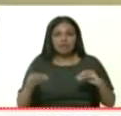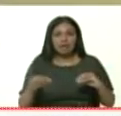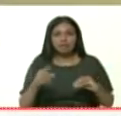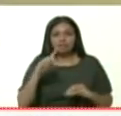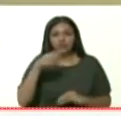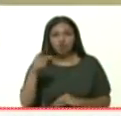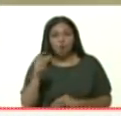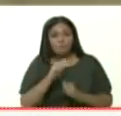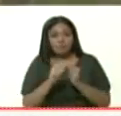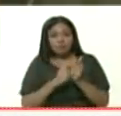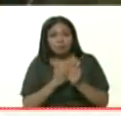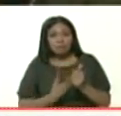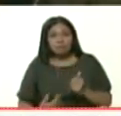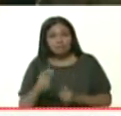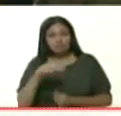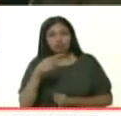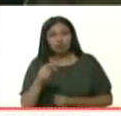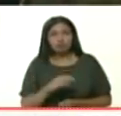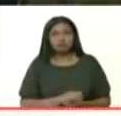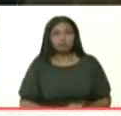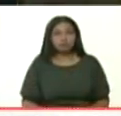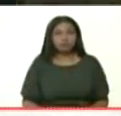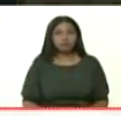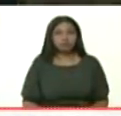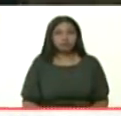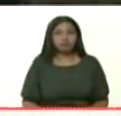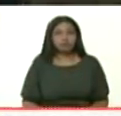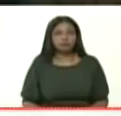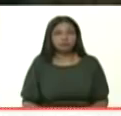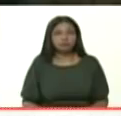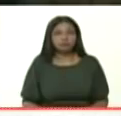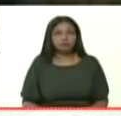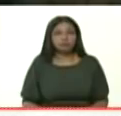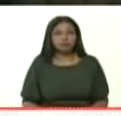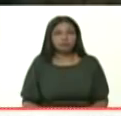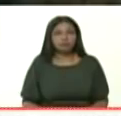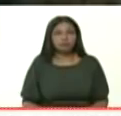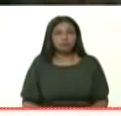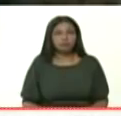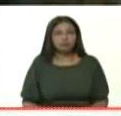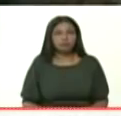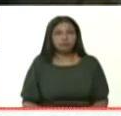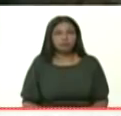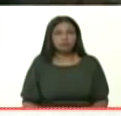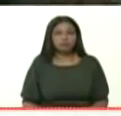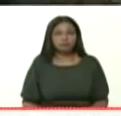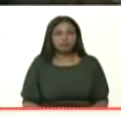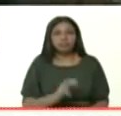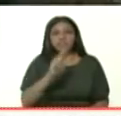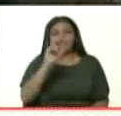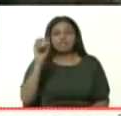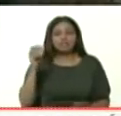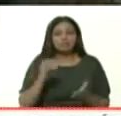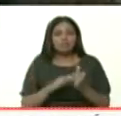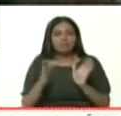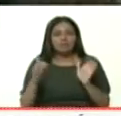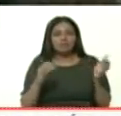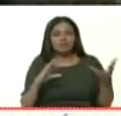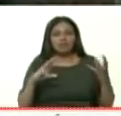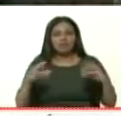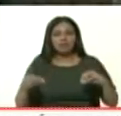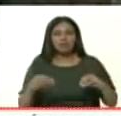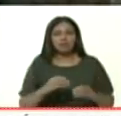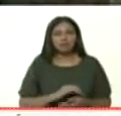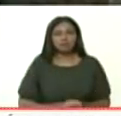Sí. Son 6 millones que se reparten. Son 30.000. ¿Cuántos CLAP son?